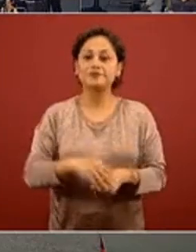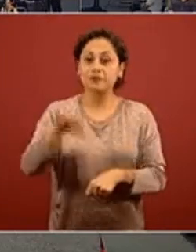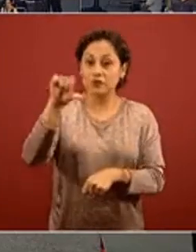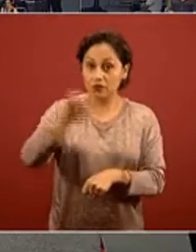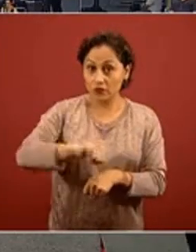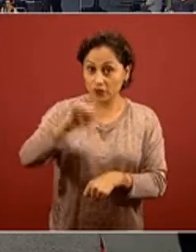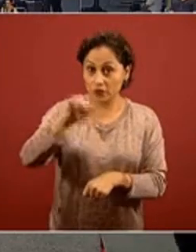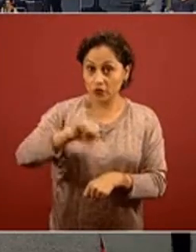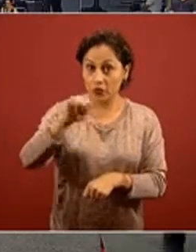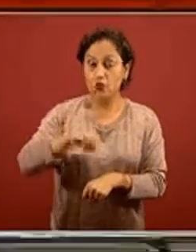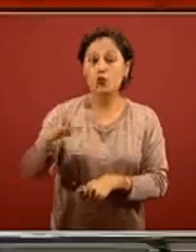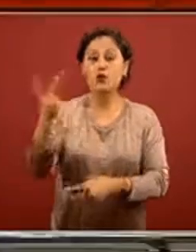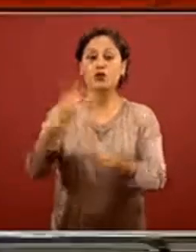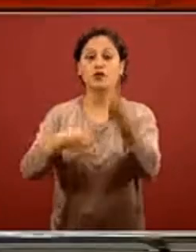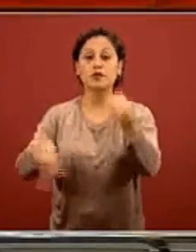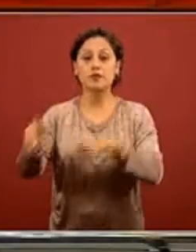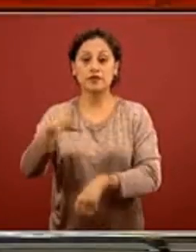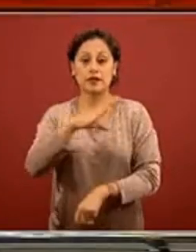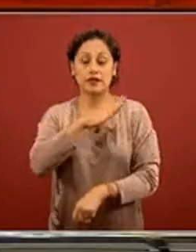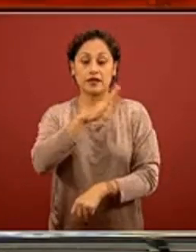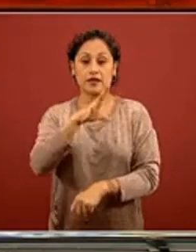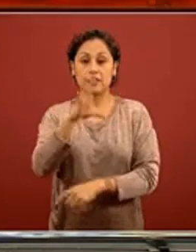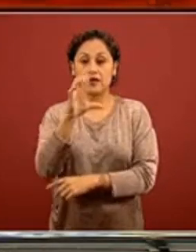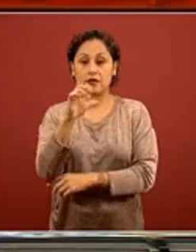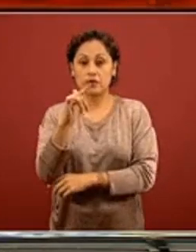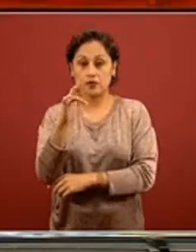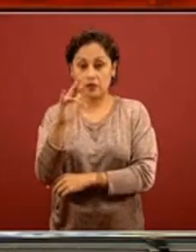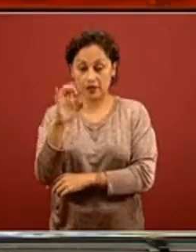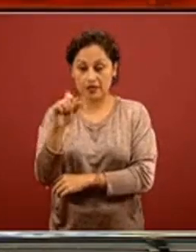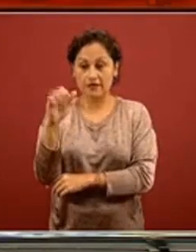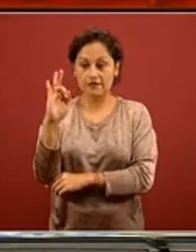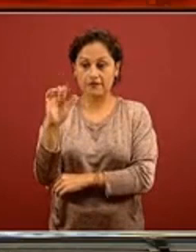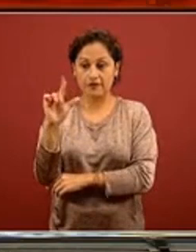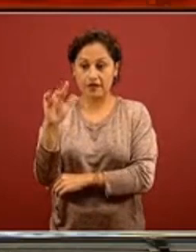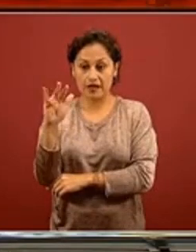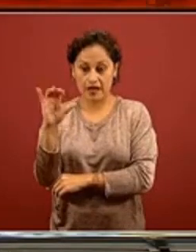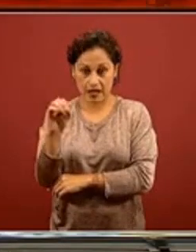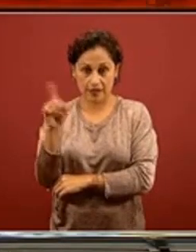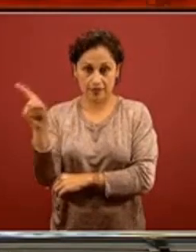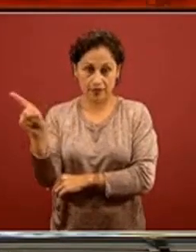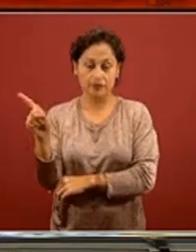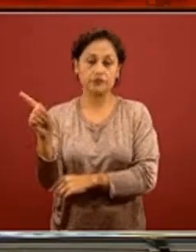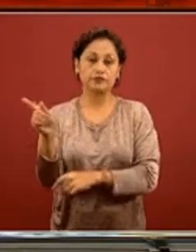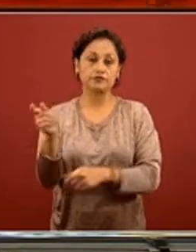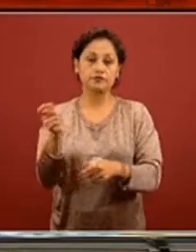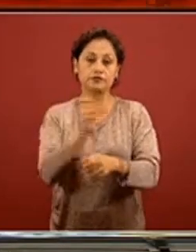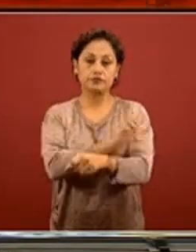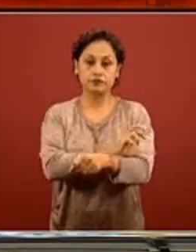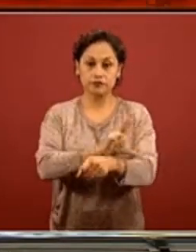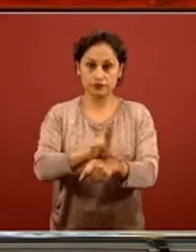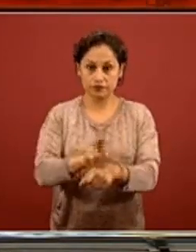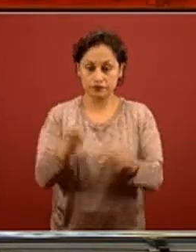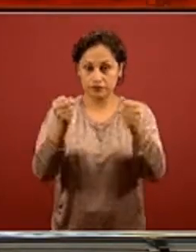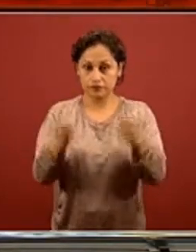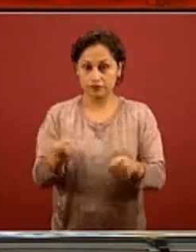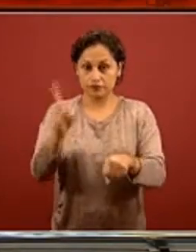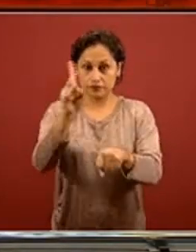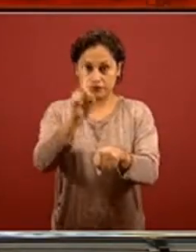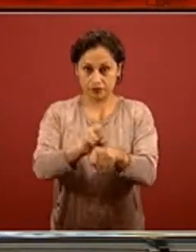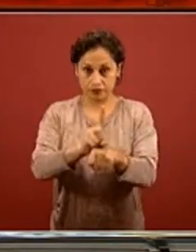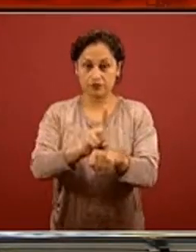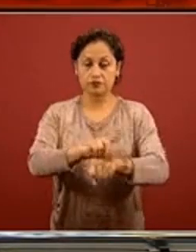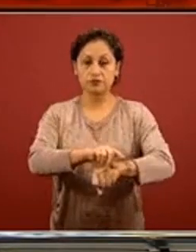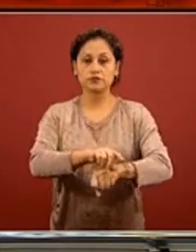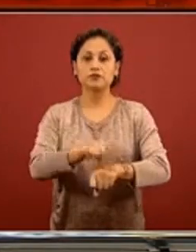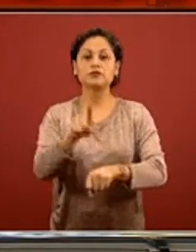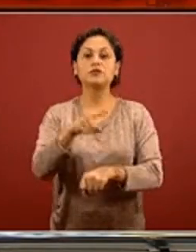de que nos acompañe el coronel Flavio Alejandro Perea Alcaraz, quien es coordinador de seguridad y resguardo de inmuebles del Instituto Mexicano